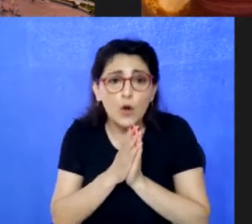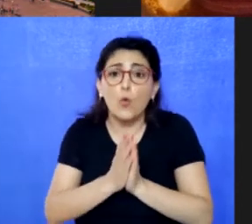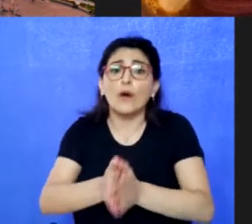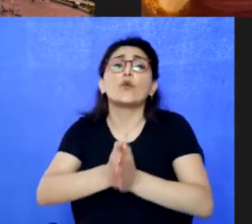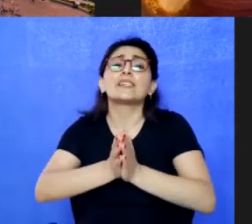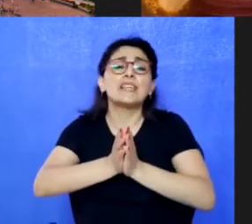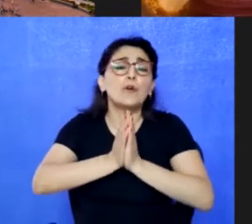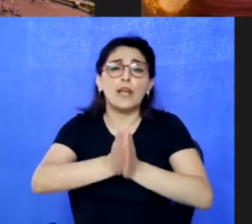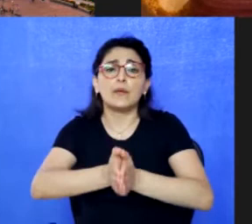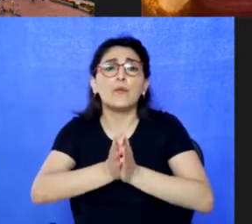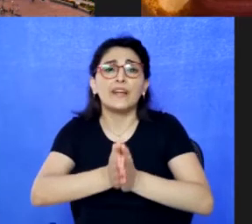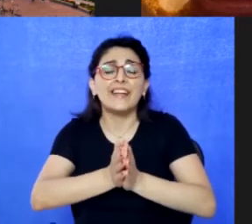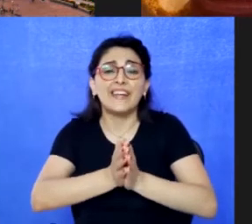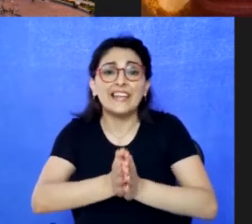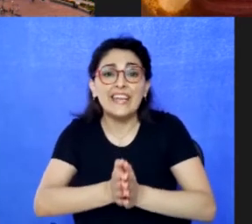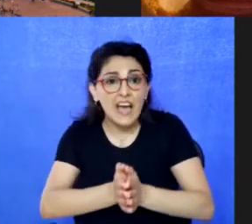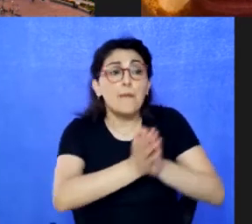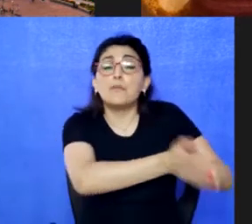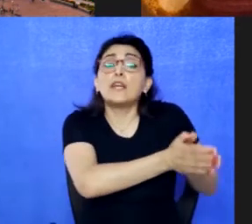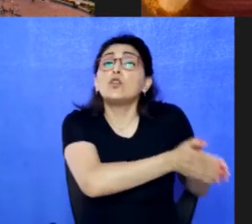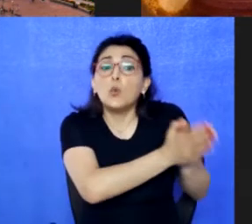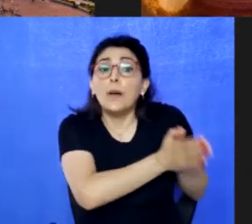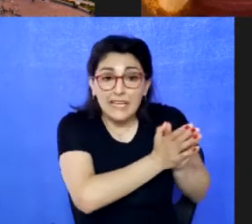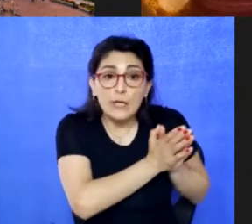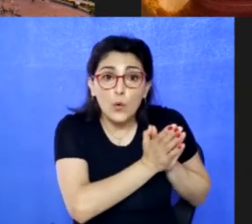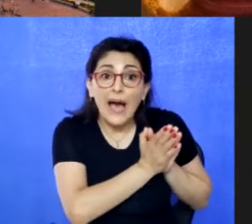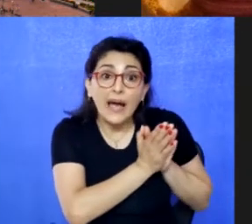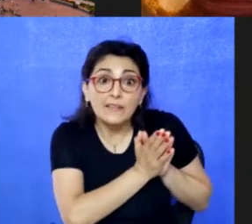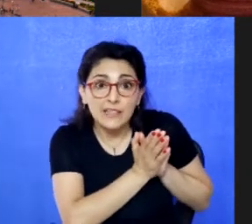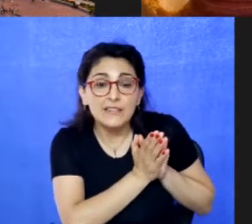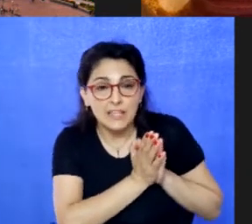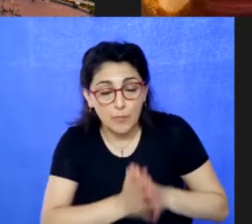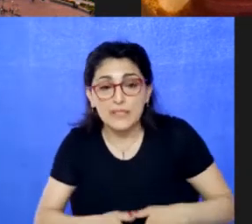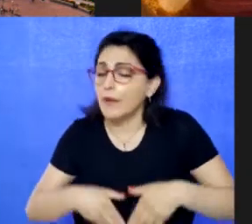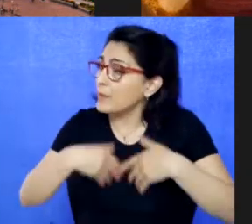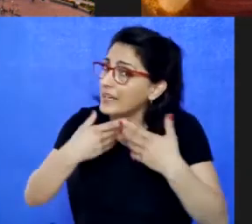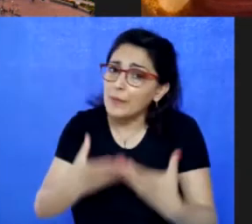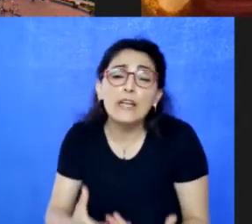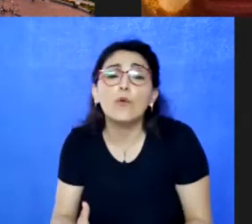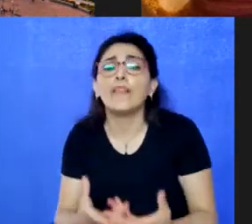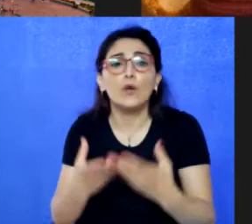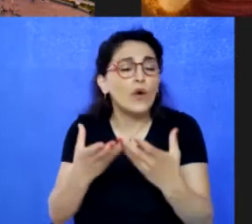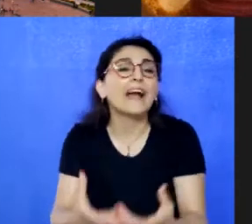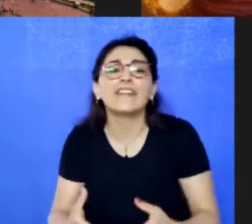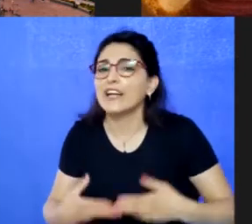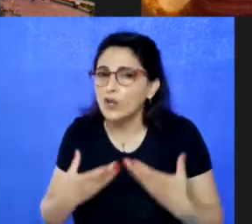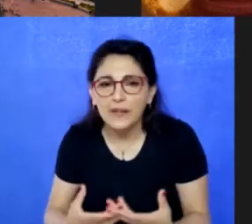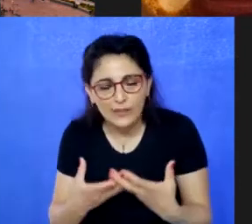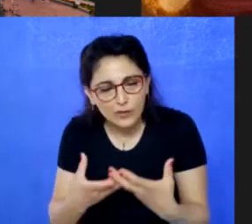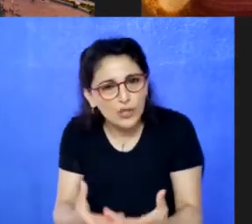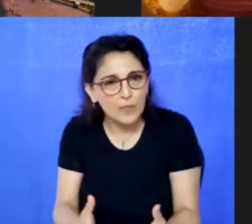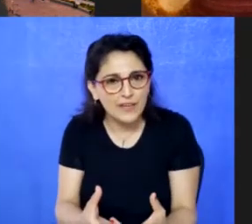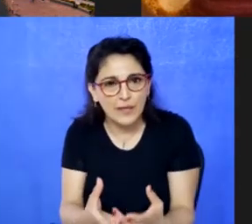programas, cuando hacíamos La Vida Moderna de Analía, viendo una película antes, y después hablábamos de la película, del lugar, de la